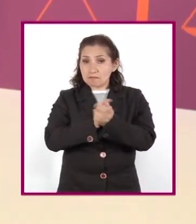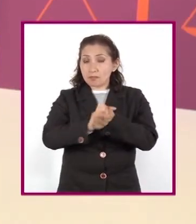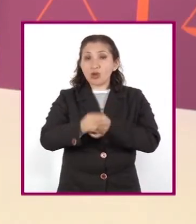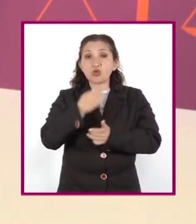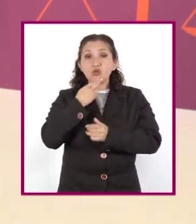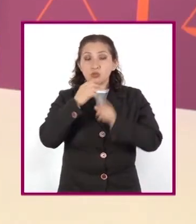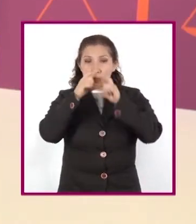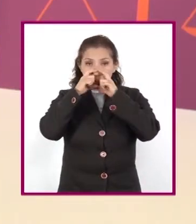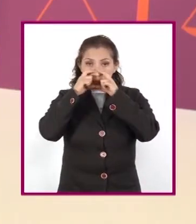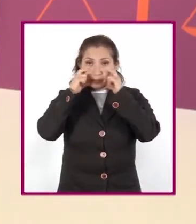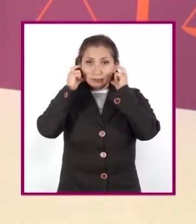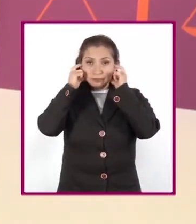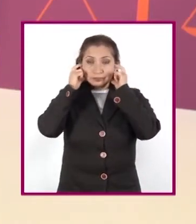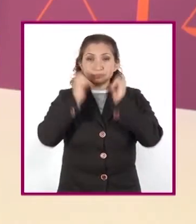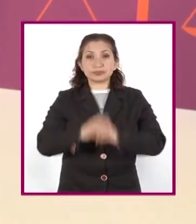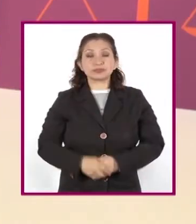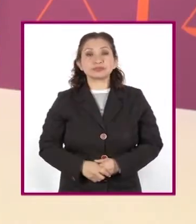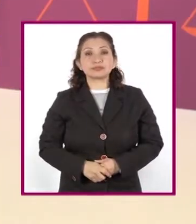de cubrebocas.